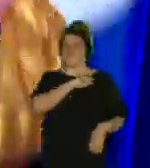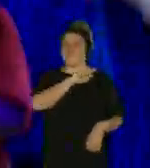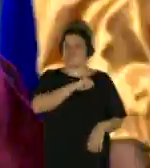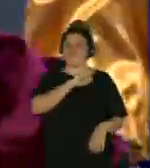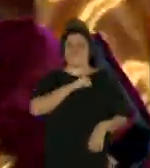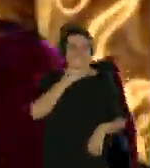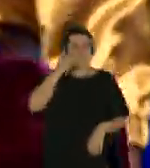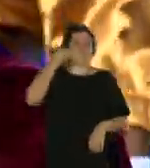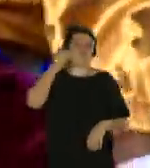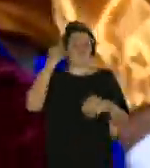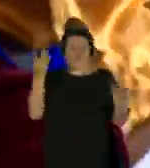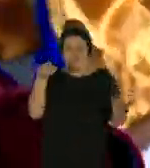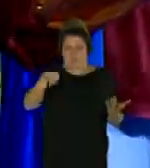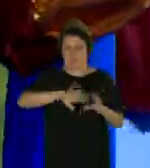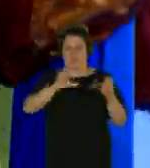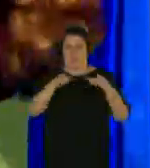Fu Ni Fa.